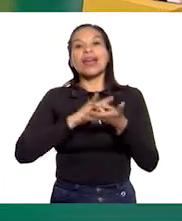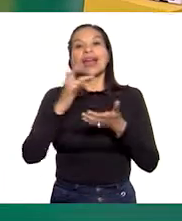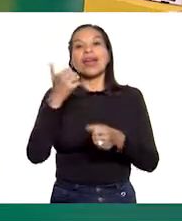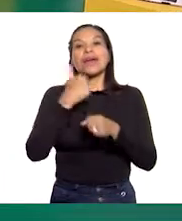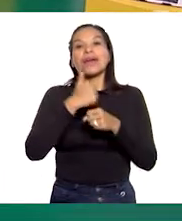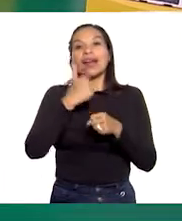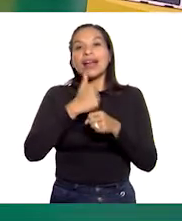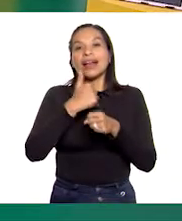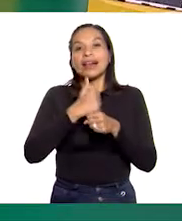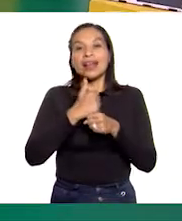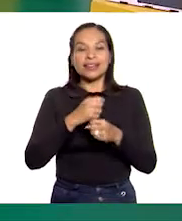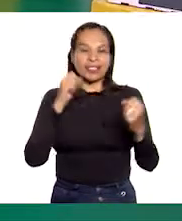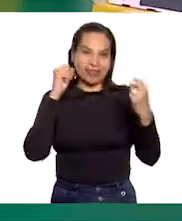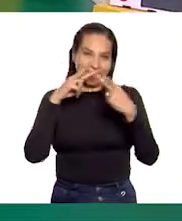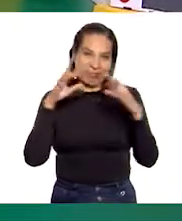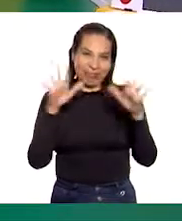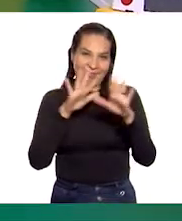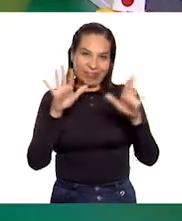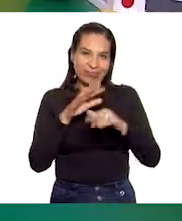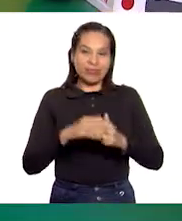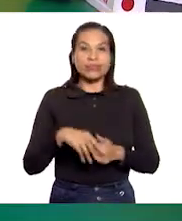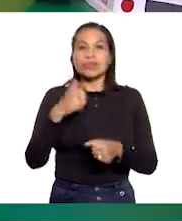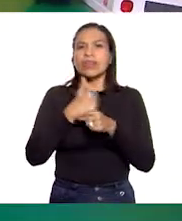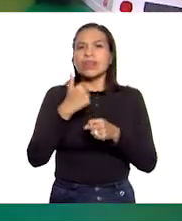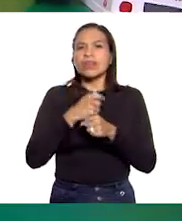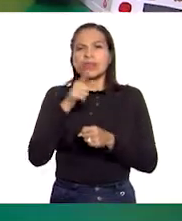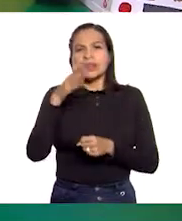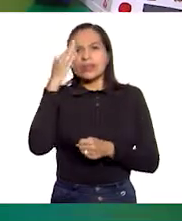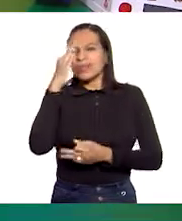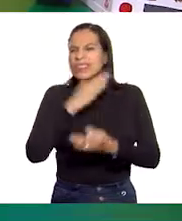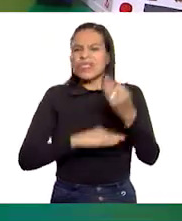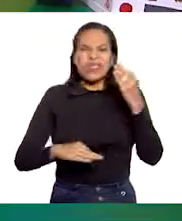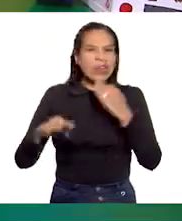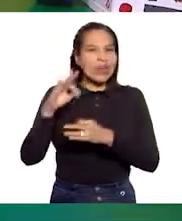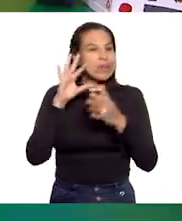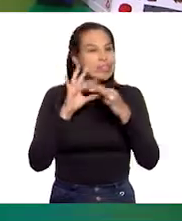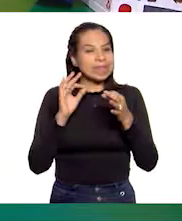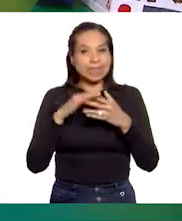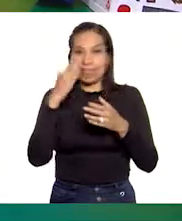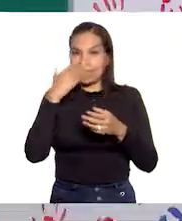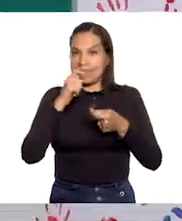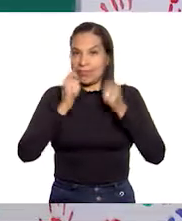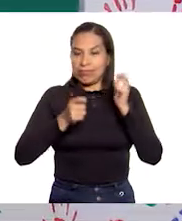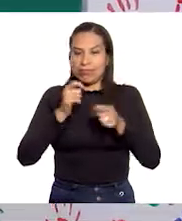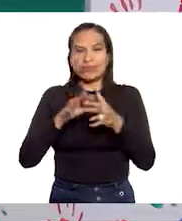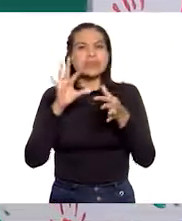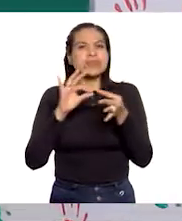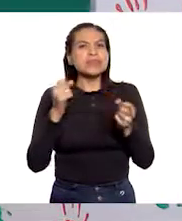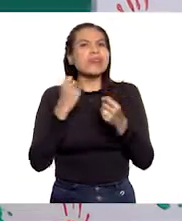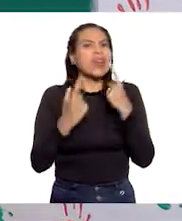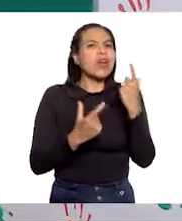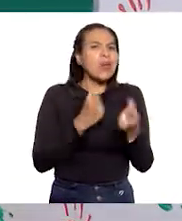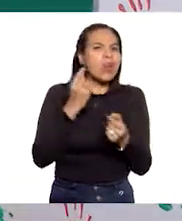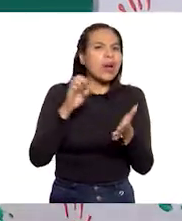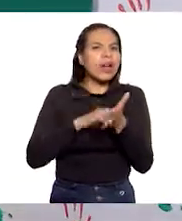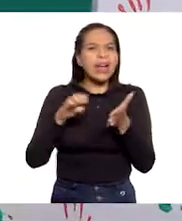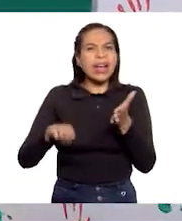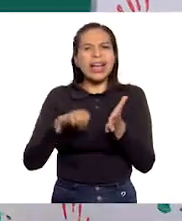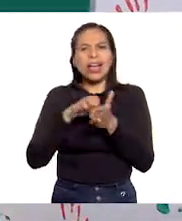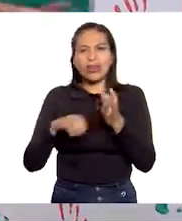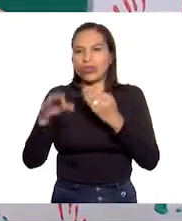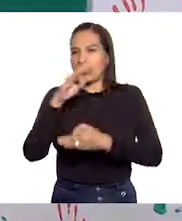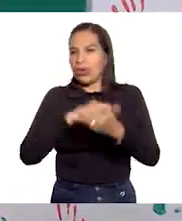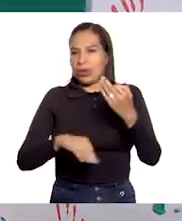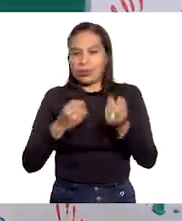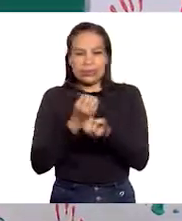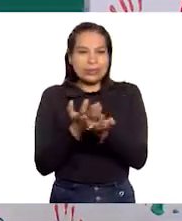¡Gracias, abuelita Tencha! ¡Nos vemos! ¡Ay, abuelita Tencha lo sabe todo de todo! Y eso que solamente mencionó algunos ejemplos de toda